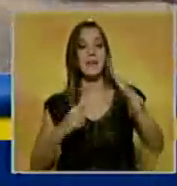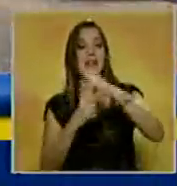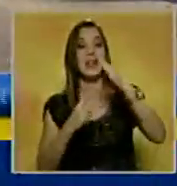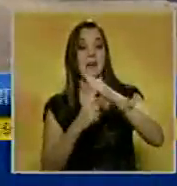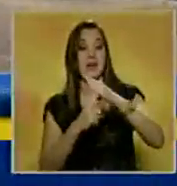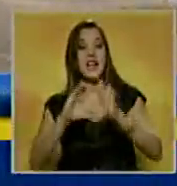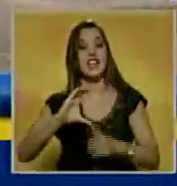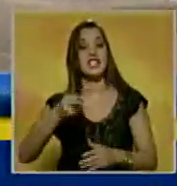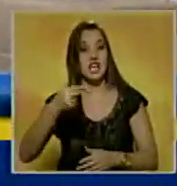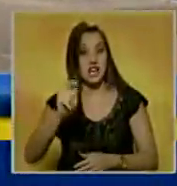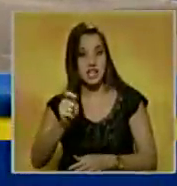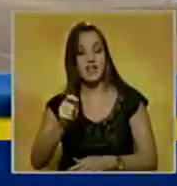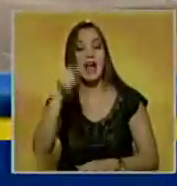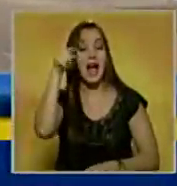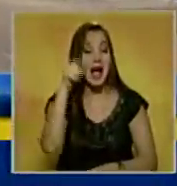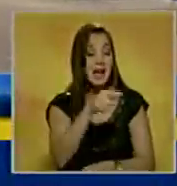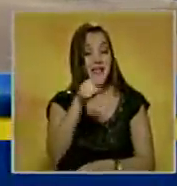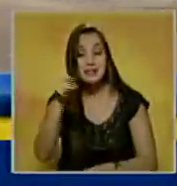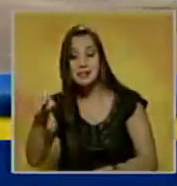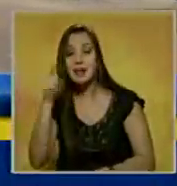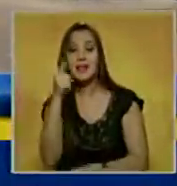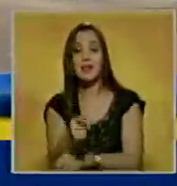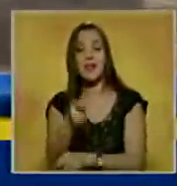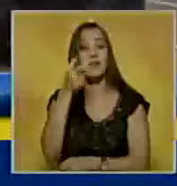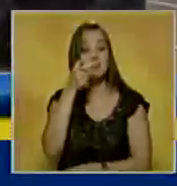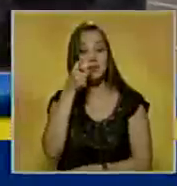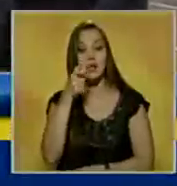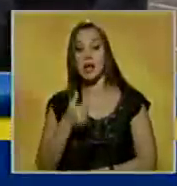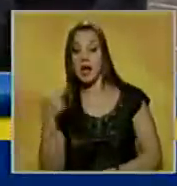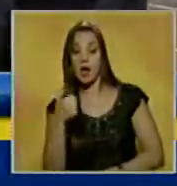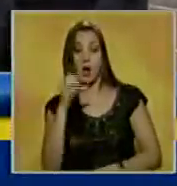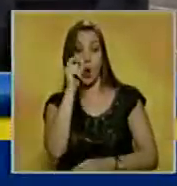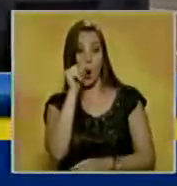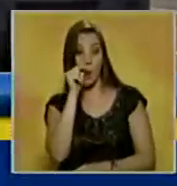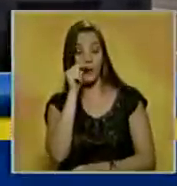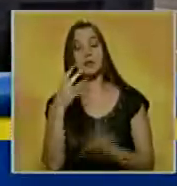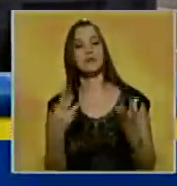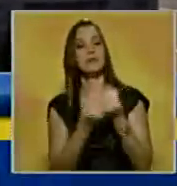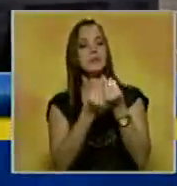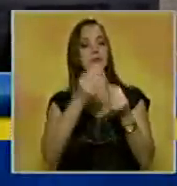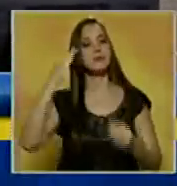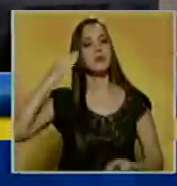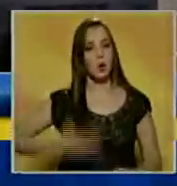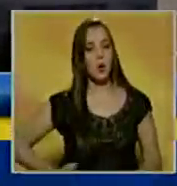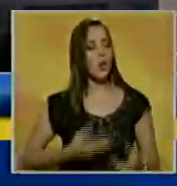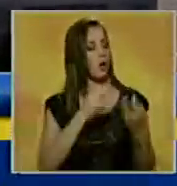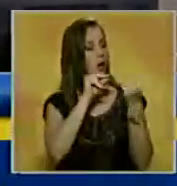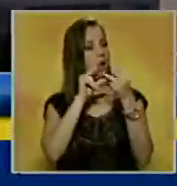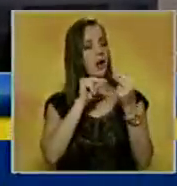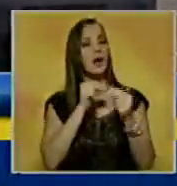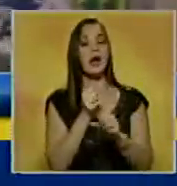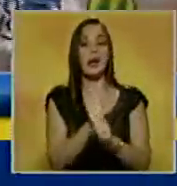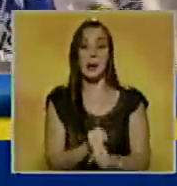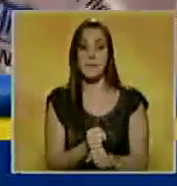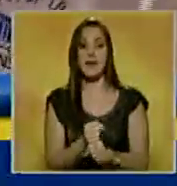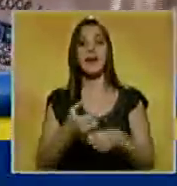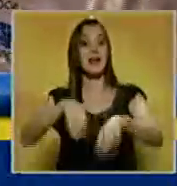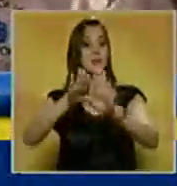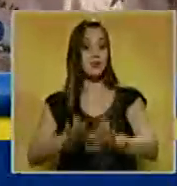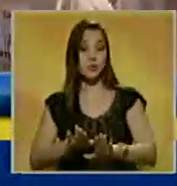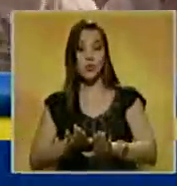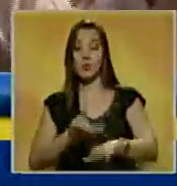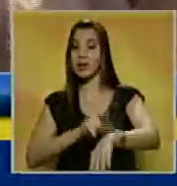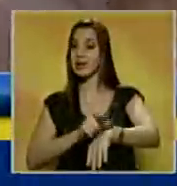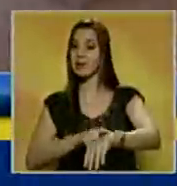Fritoy. Los choferes se reunieron con representantes de la Guardia Nacional y esperan que en las próximas horas se cumplan las peticiones del paro. De lo